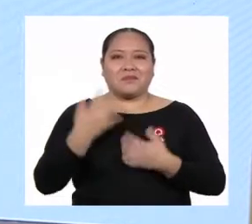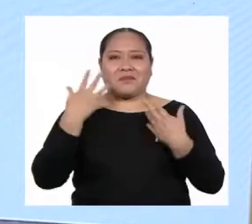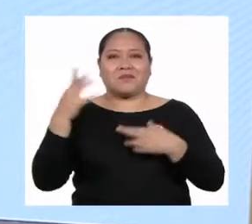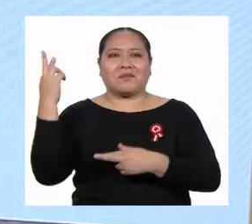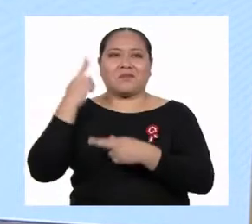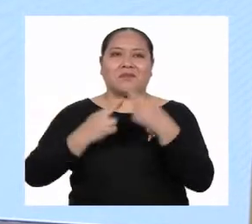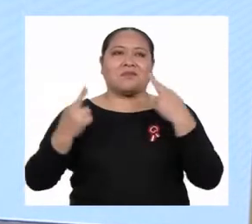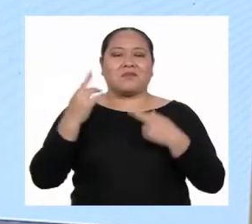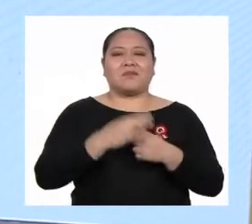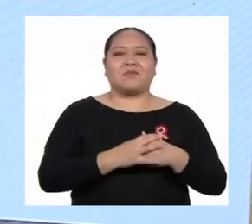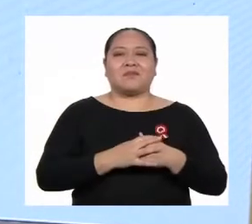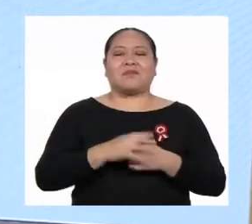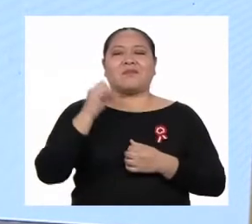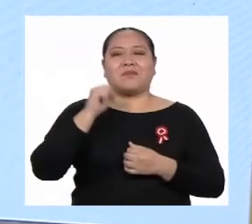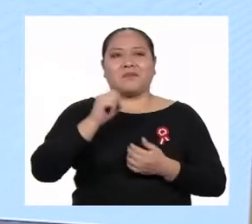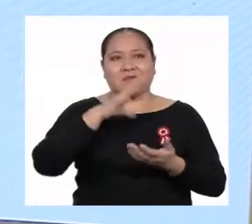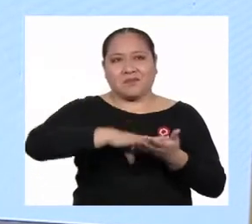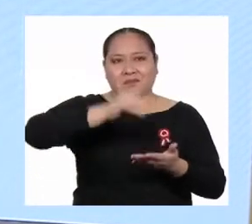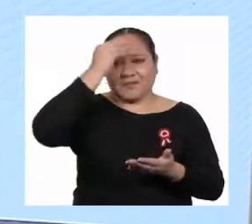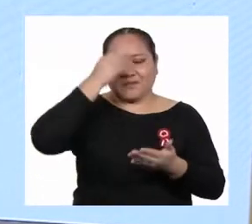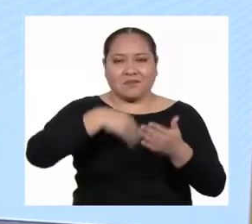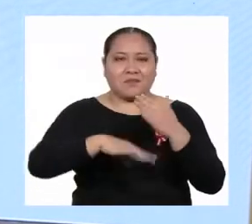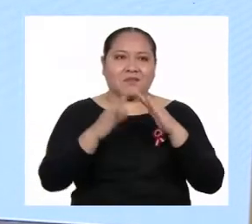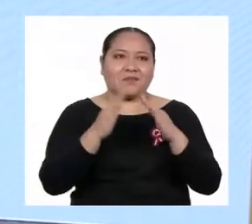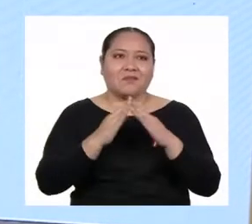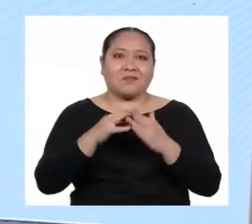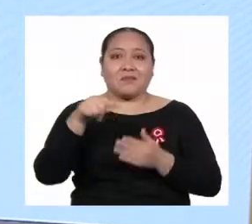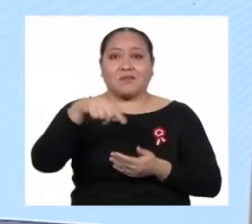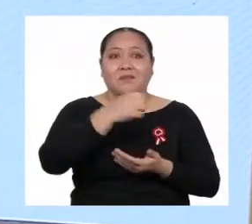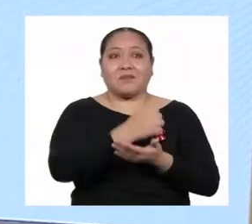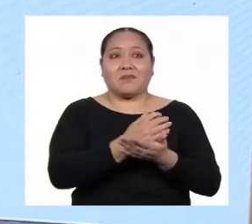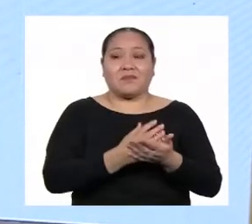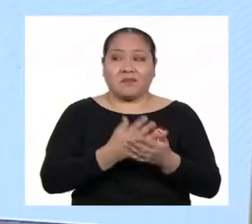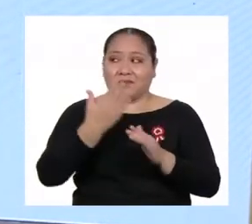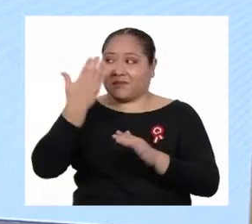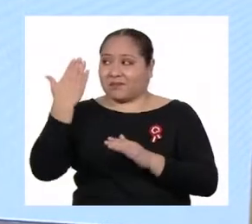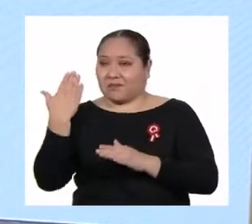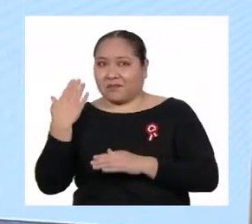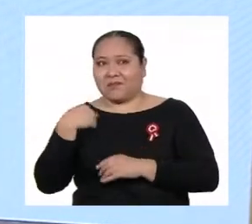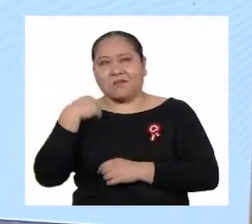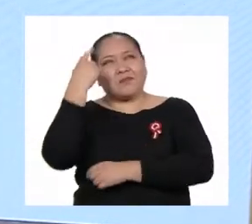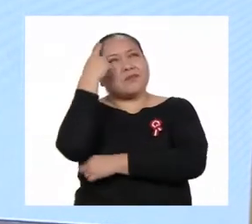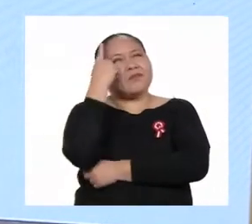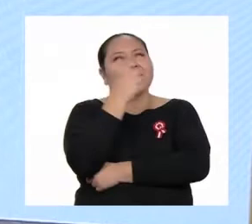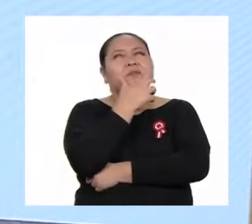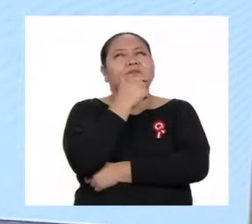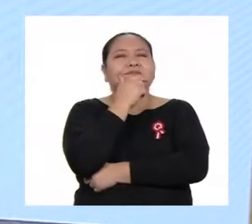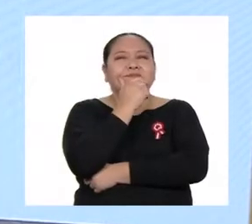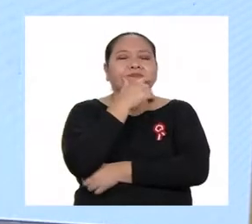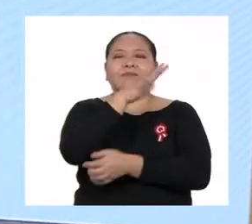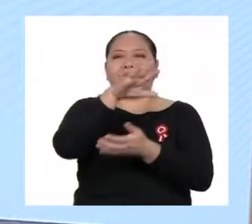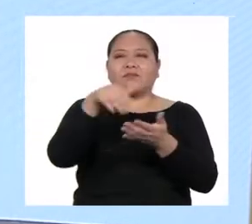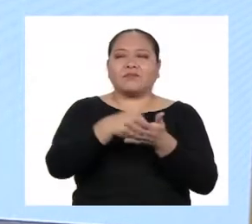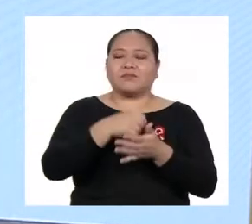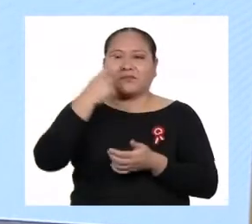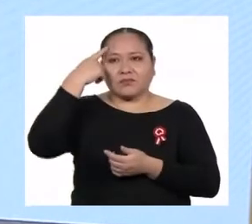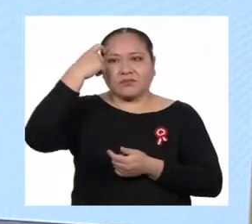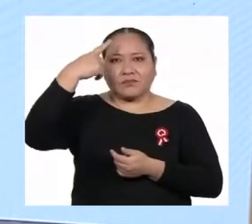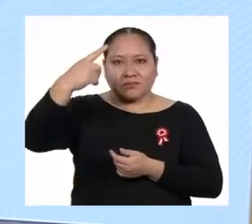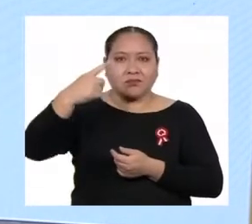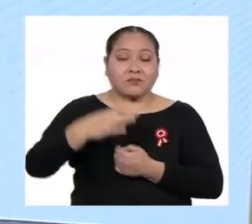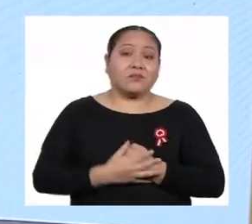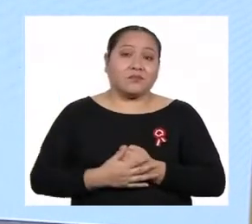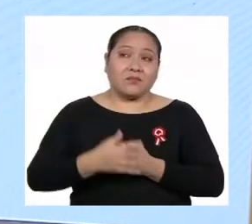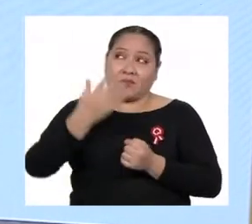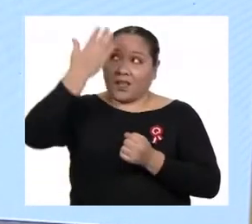regreso ahora sí en Aprendo en Casa. El segmento previo me ha puesto a pensar en todos aquellos sueños que tuvimos